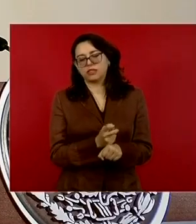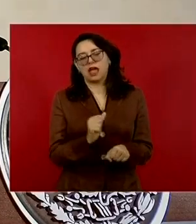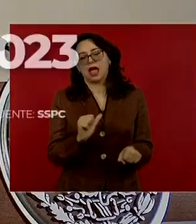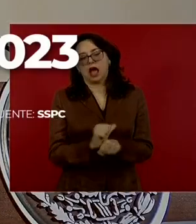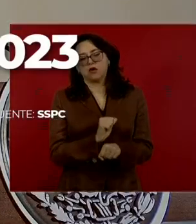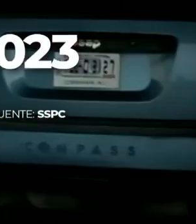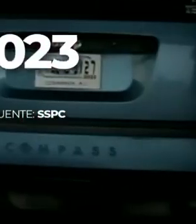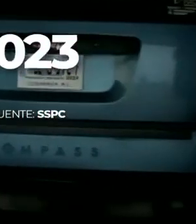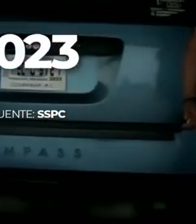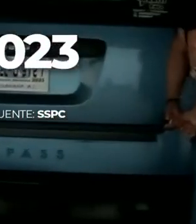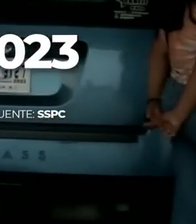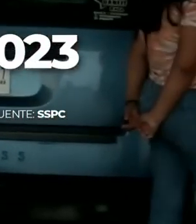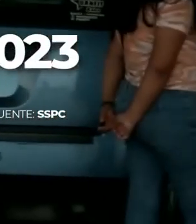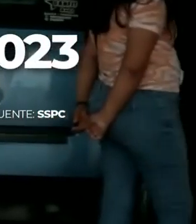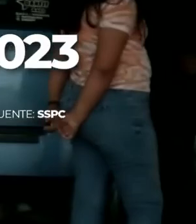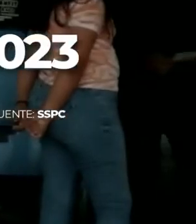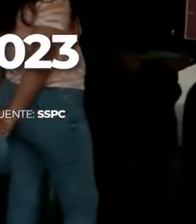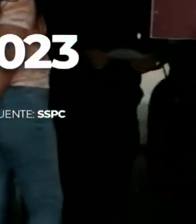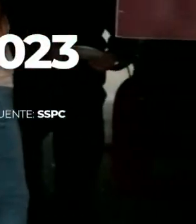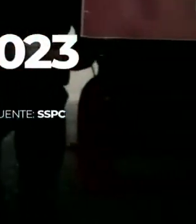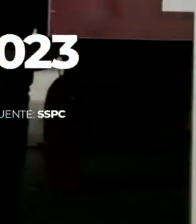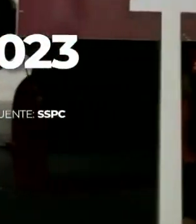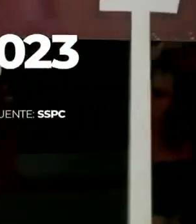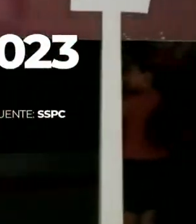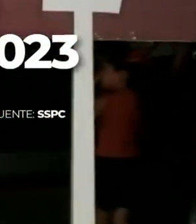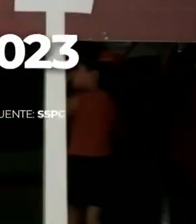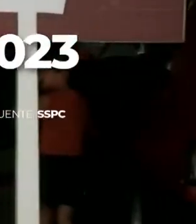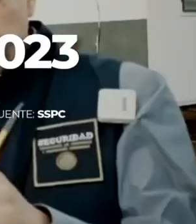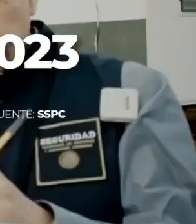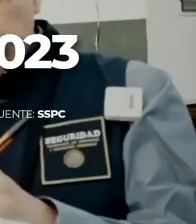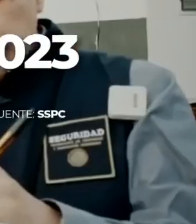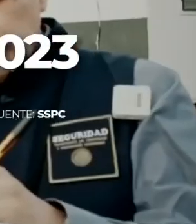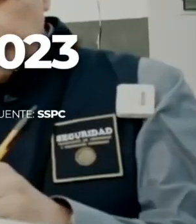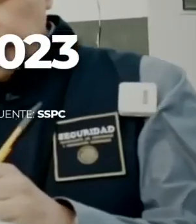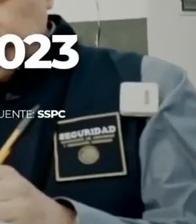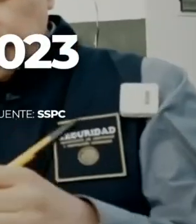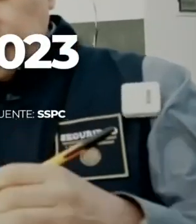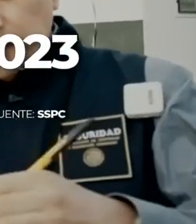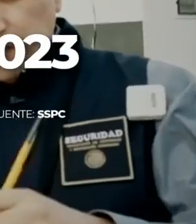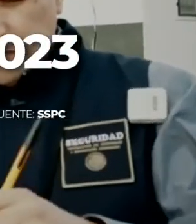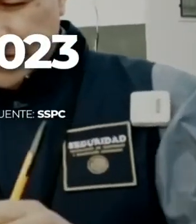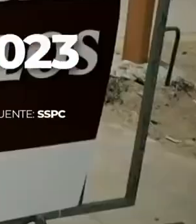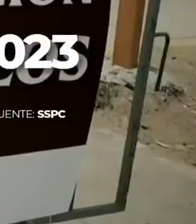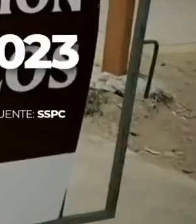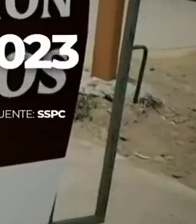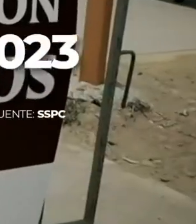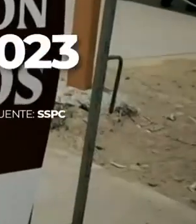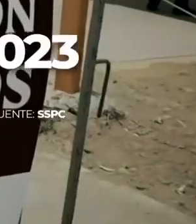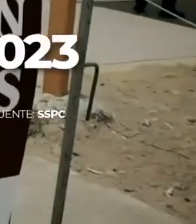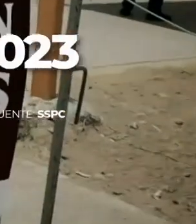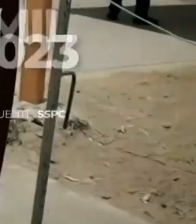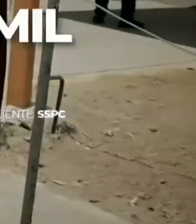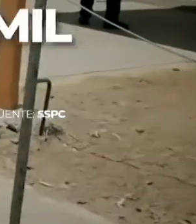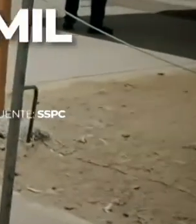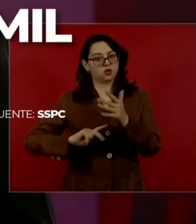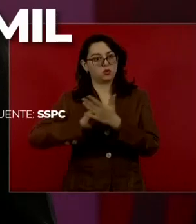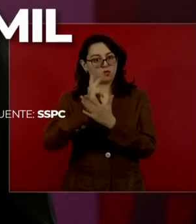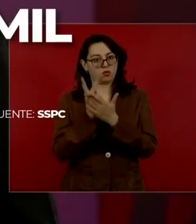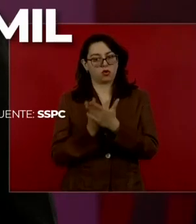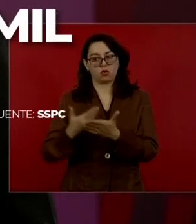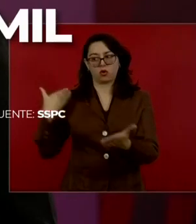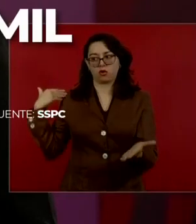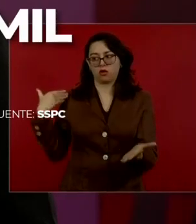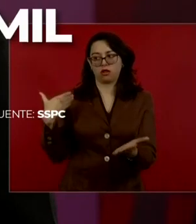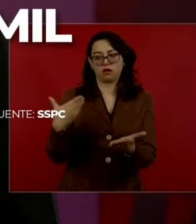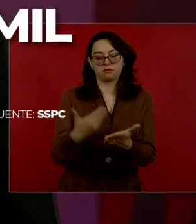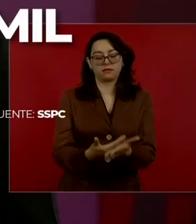procedencia extranjera, estos famosos chocolate, los autochocolates, se va a ampliar hasta el 31 de diciembre. Detalló que hasta el momento han sido